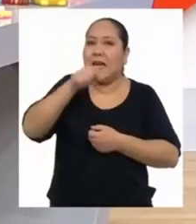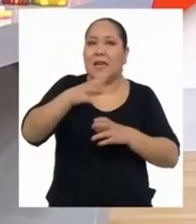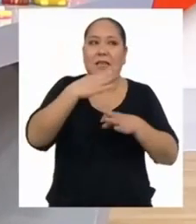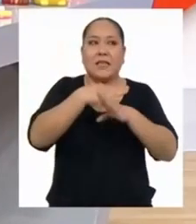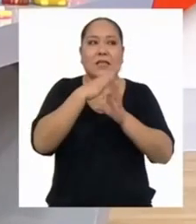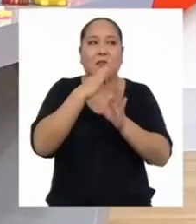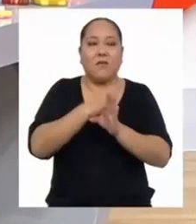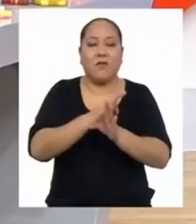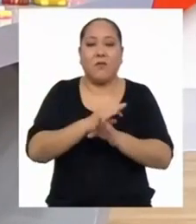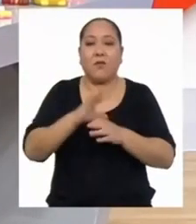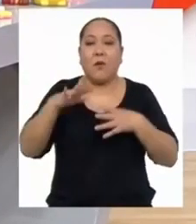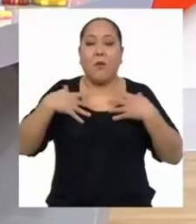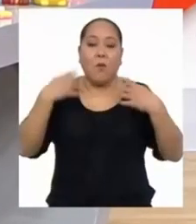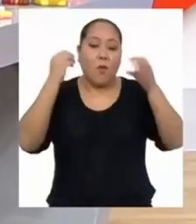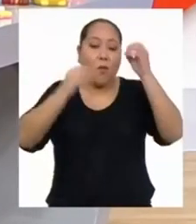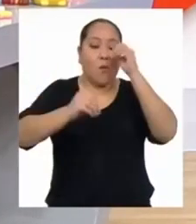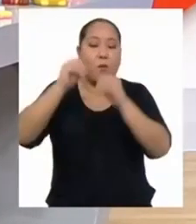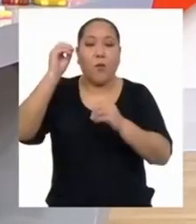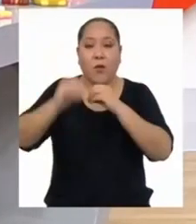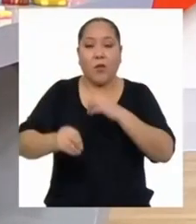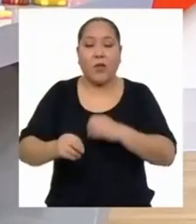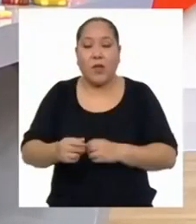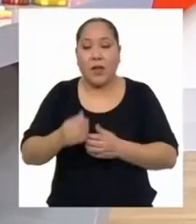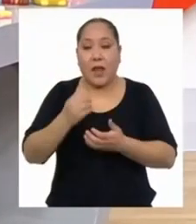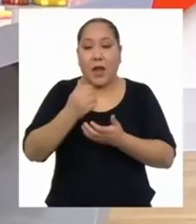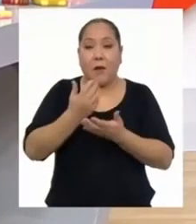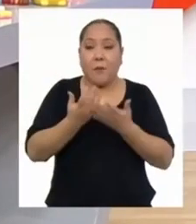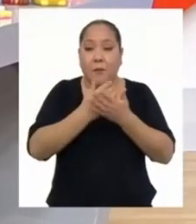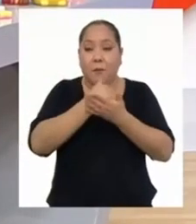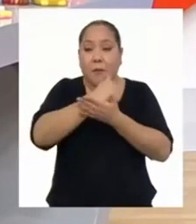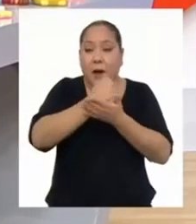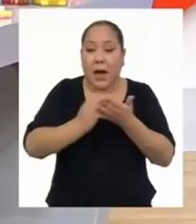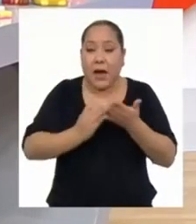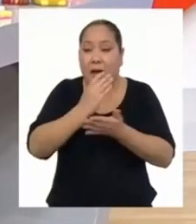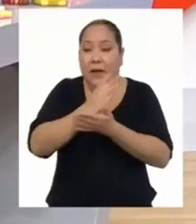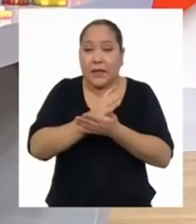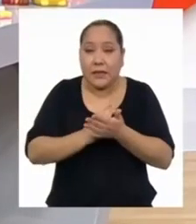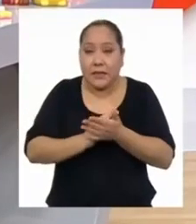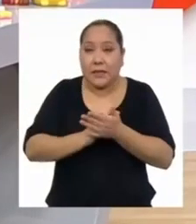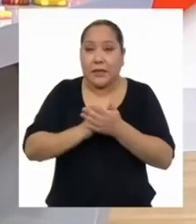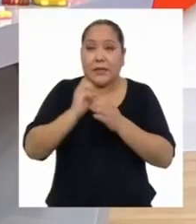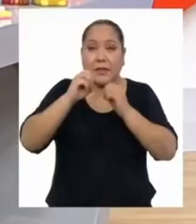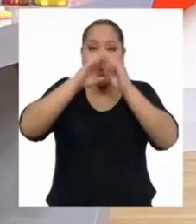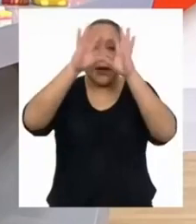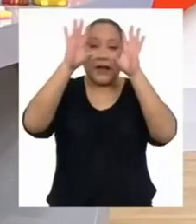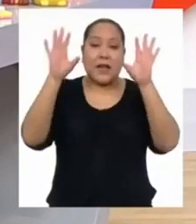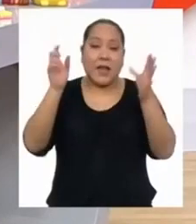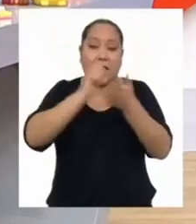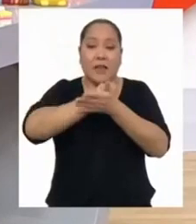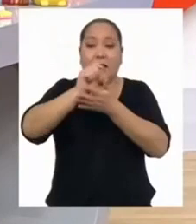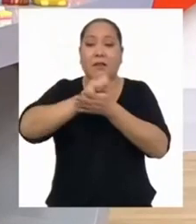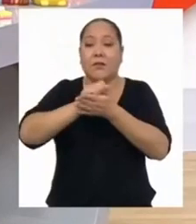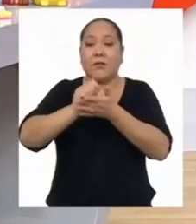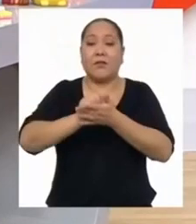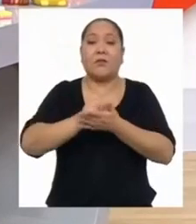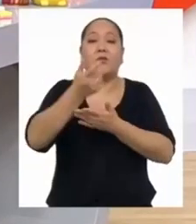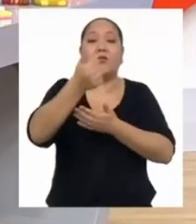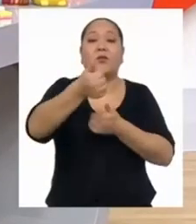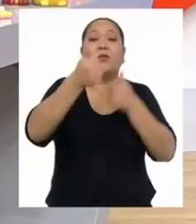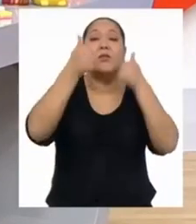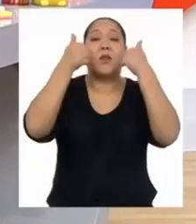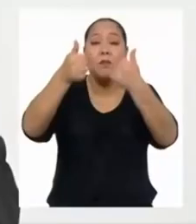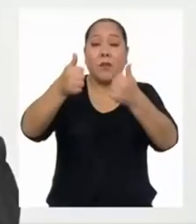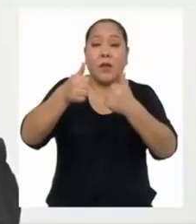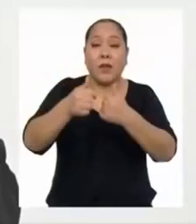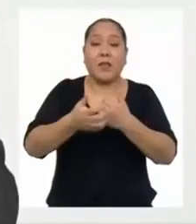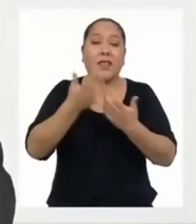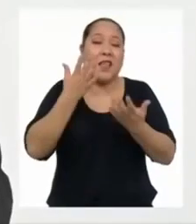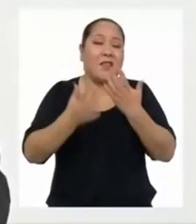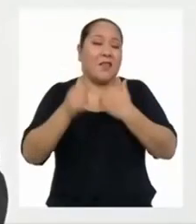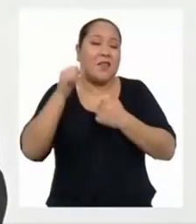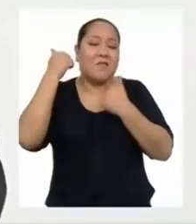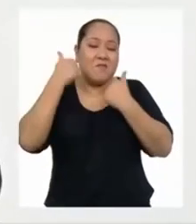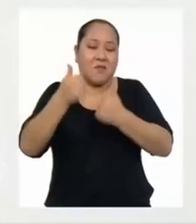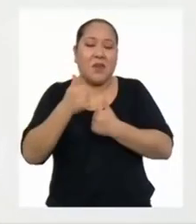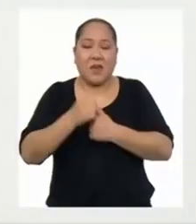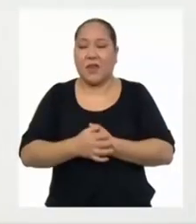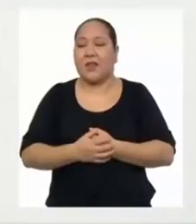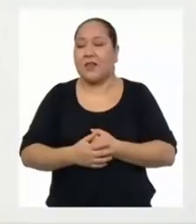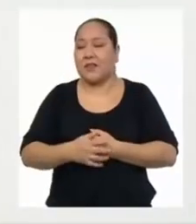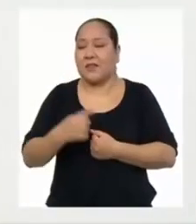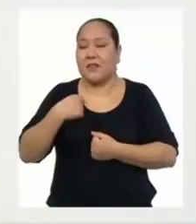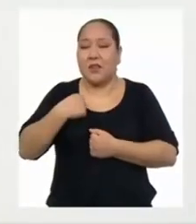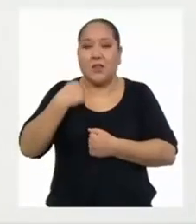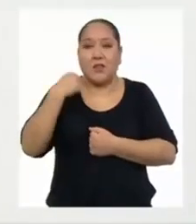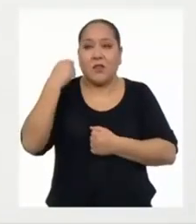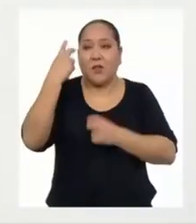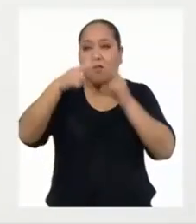podemos establecer los aspectos claves que guiarán lo que vamos a escribir. ¿Cómo les ha ido a ustedes? Seguro que genial. Lo que acabamos